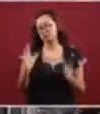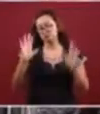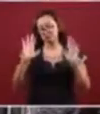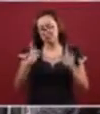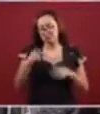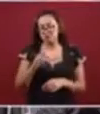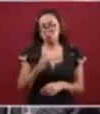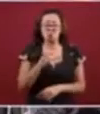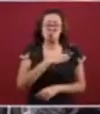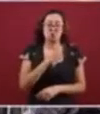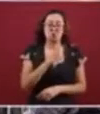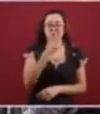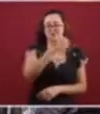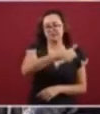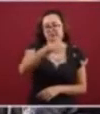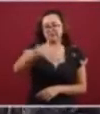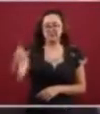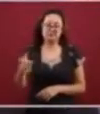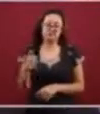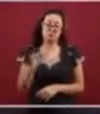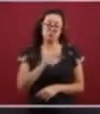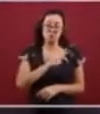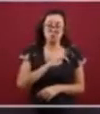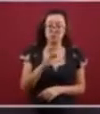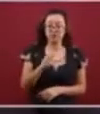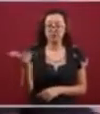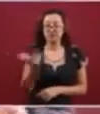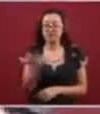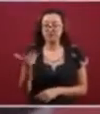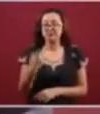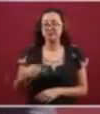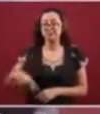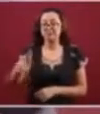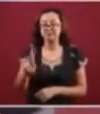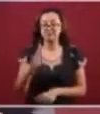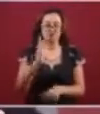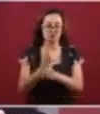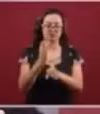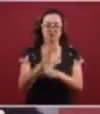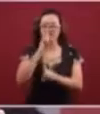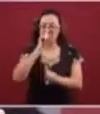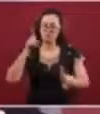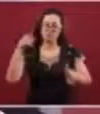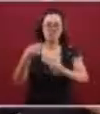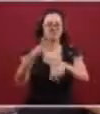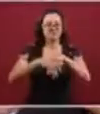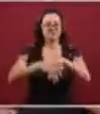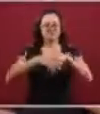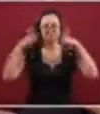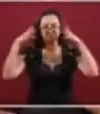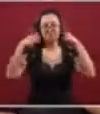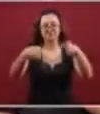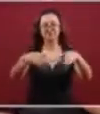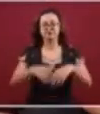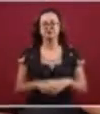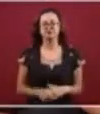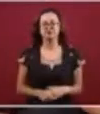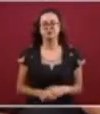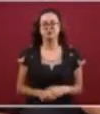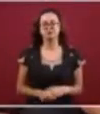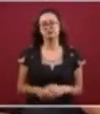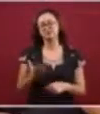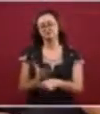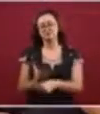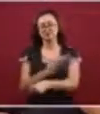eso es, cada quien hace las cosas como puede. En esta parte ya que quiero enfocar de manera más concreta, del despido de